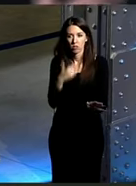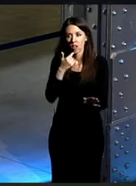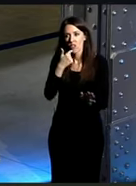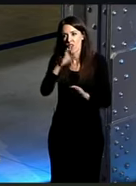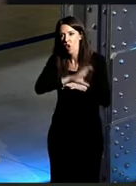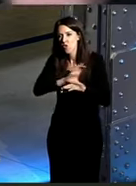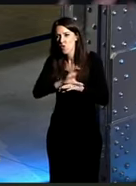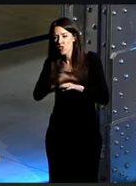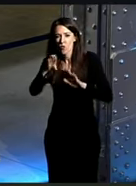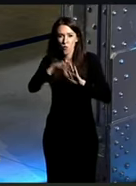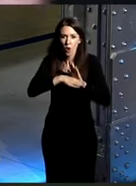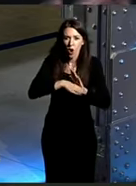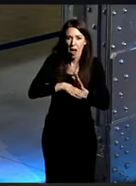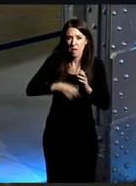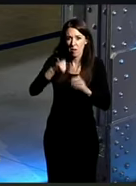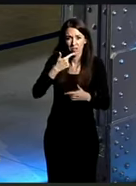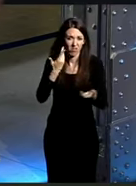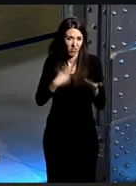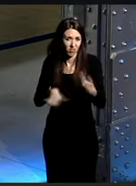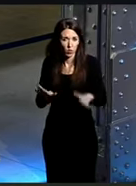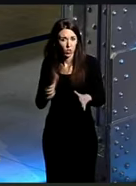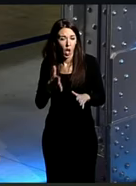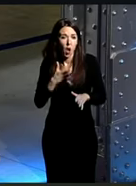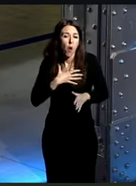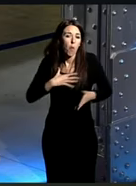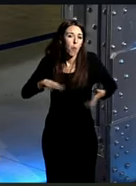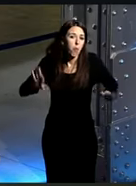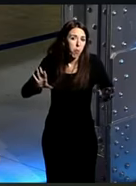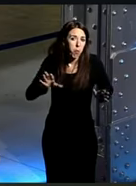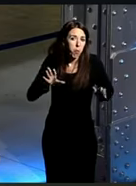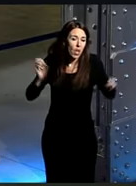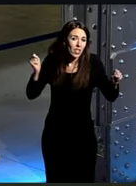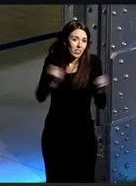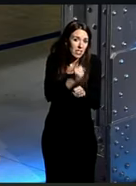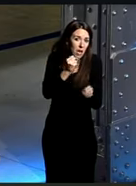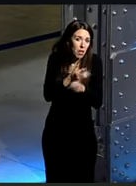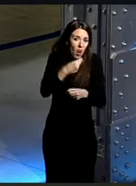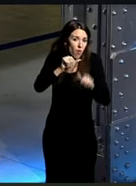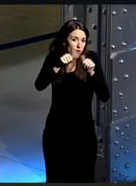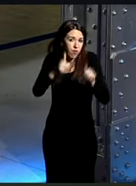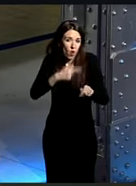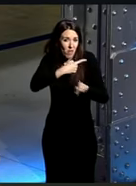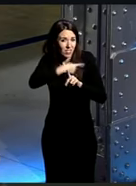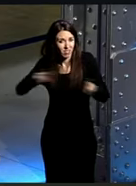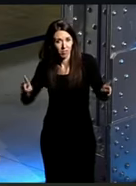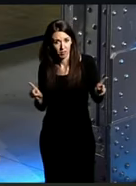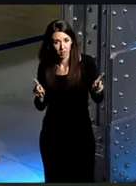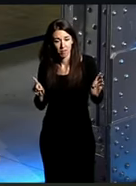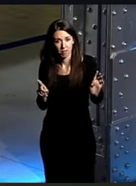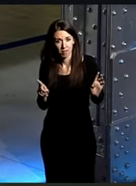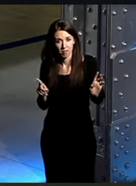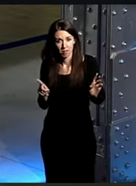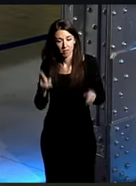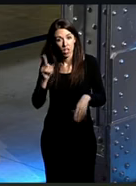que se llama currículo, pero eso es una gran excusa, porque uno lo puede trabar y trabajar de 1000 formas distintas. Entonces, volviendo a